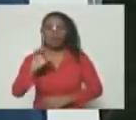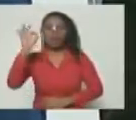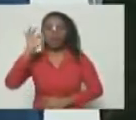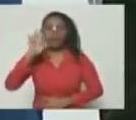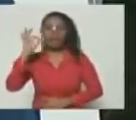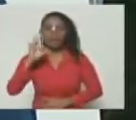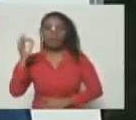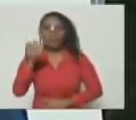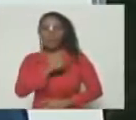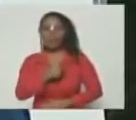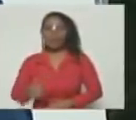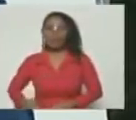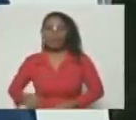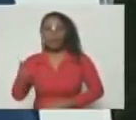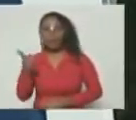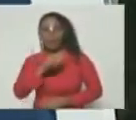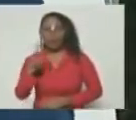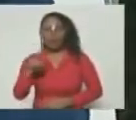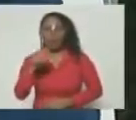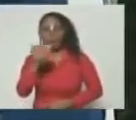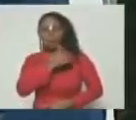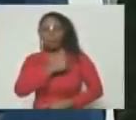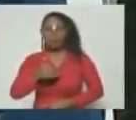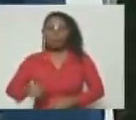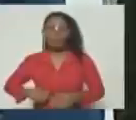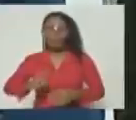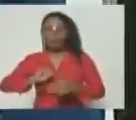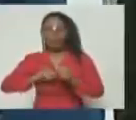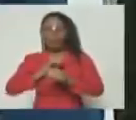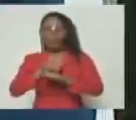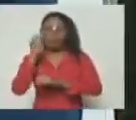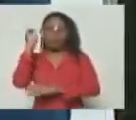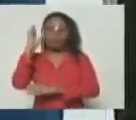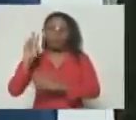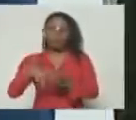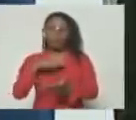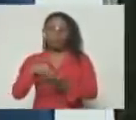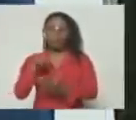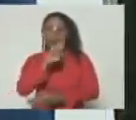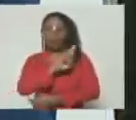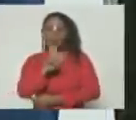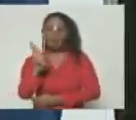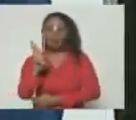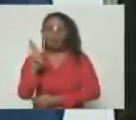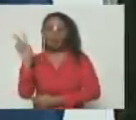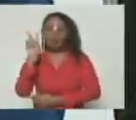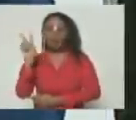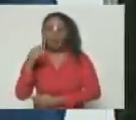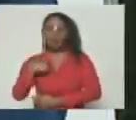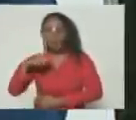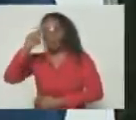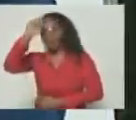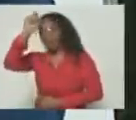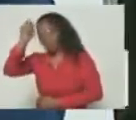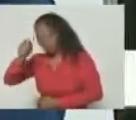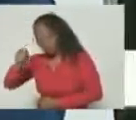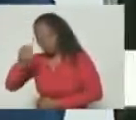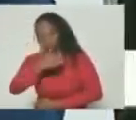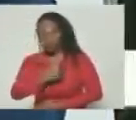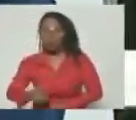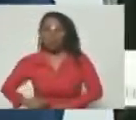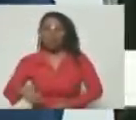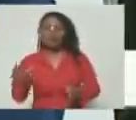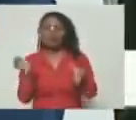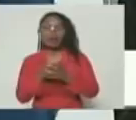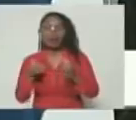presidente, ambos presidentes de la Asamblea Nacional y de la República, porque yo lo reconozco como presidente. Y si la providencia me